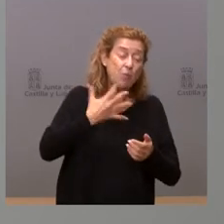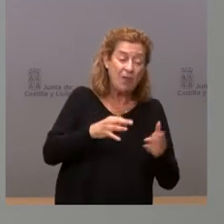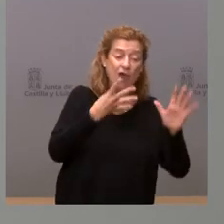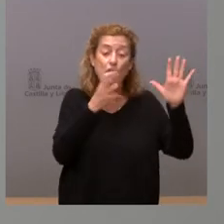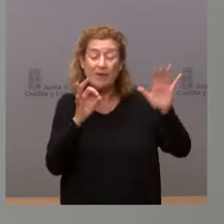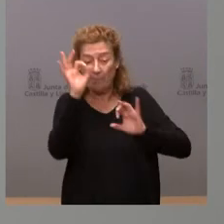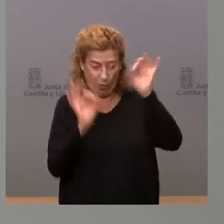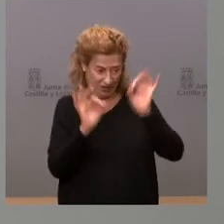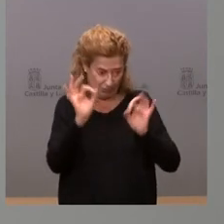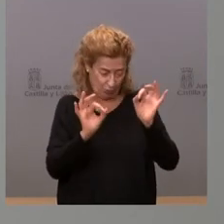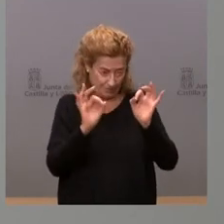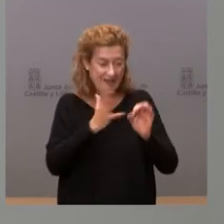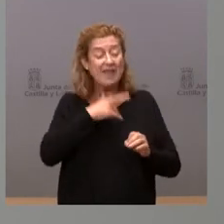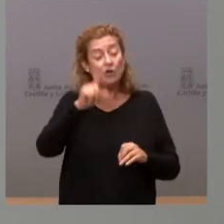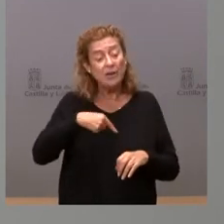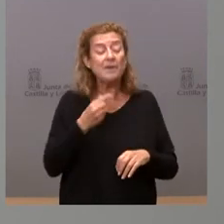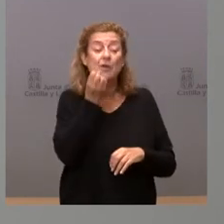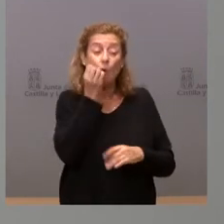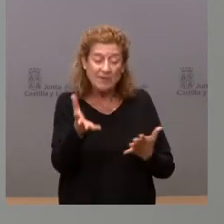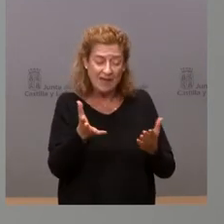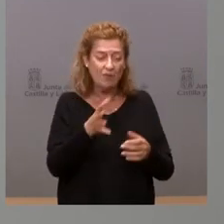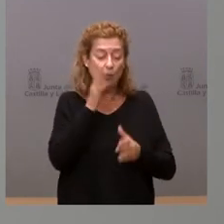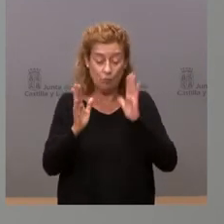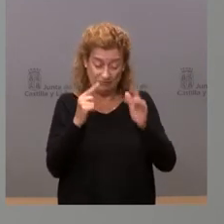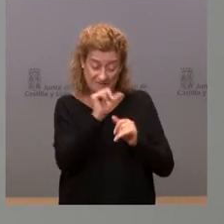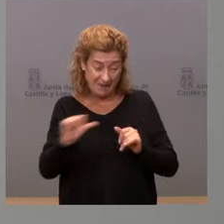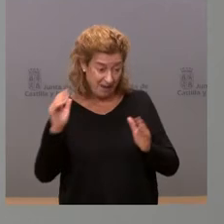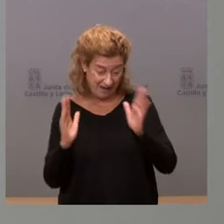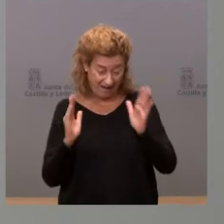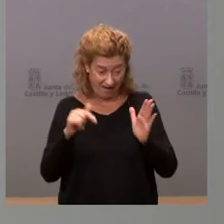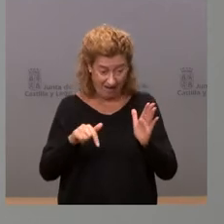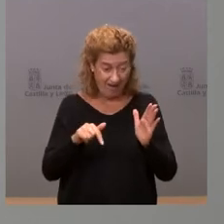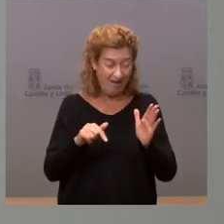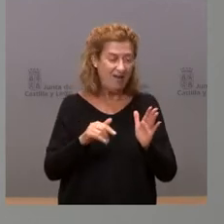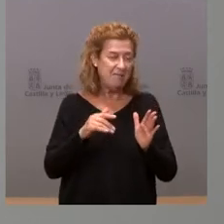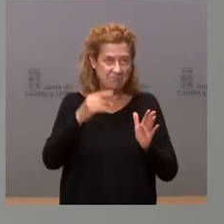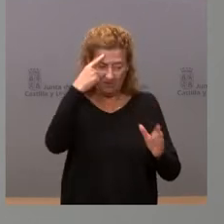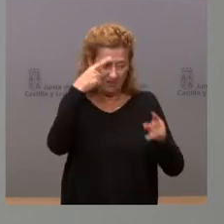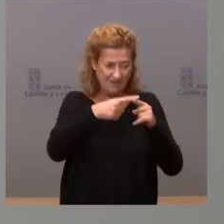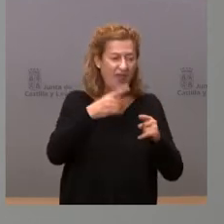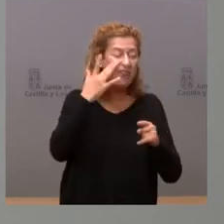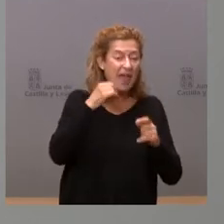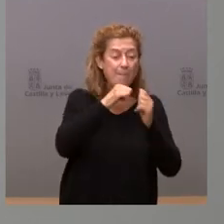cierto quiero comentar también que durante esta semana en concretamente durante el día 24 se nos puso